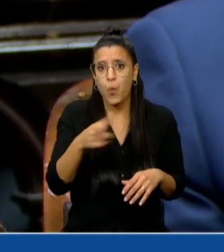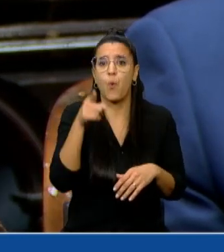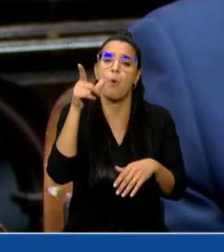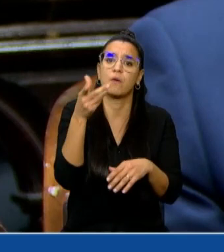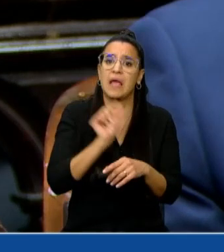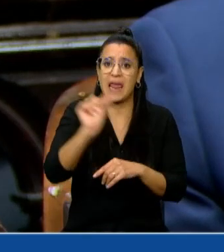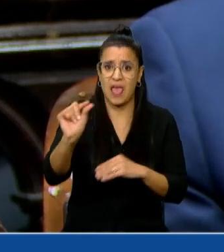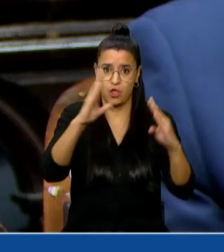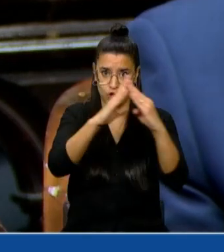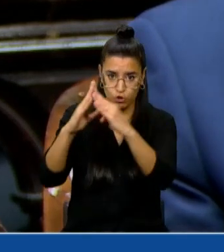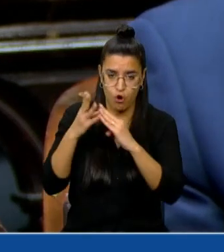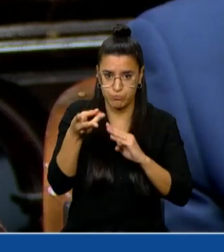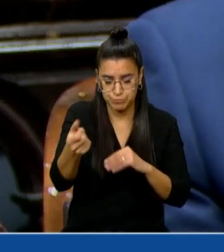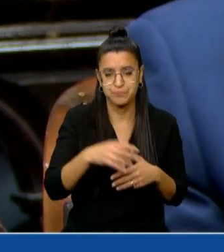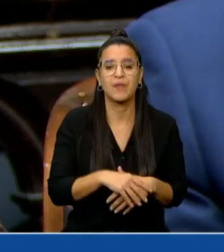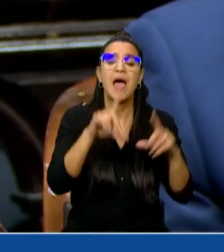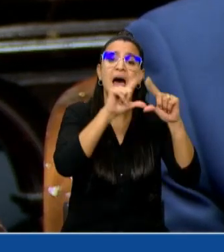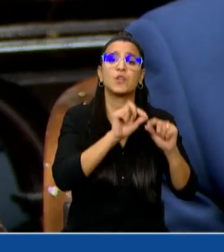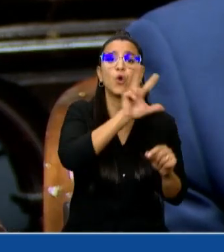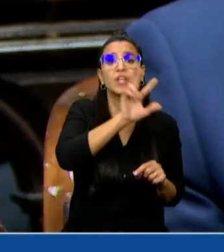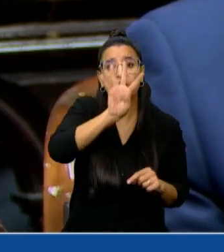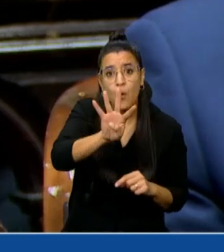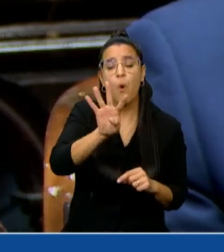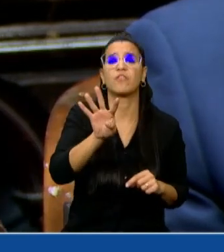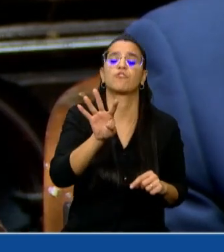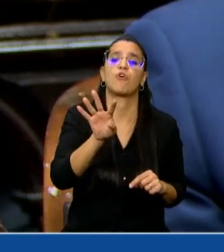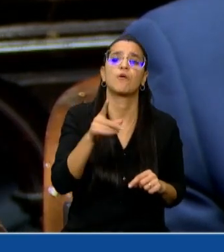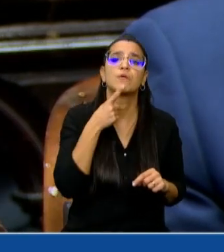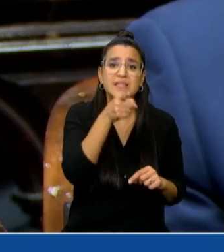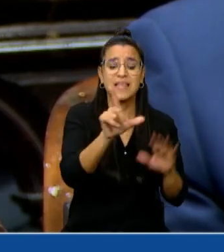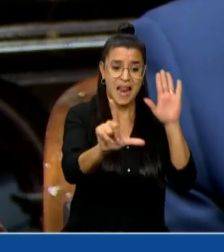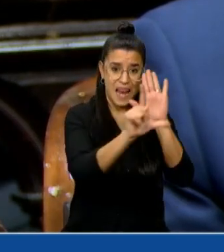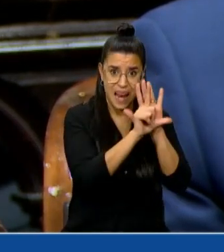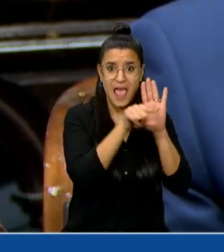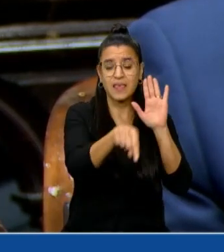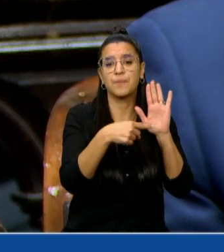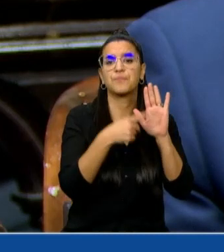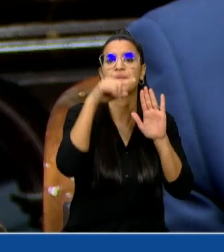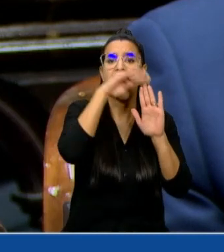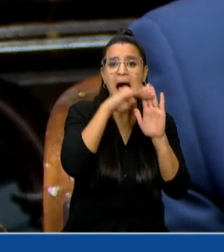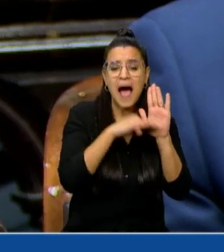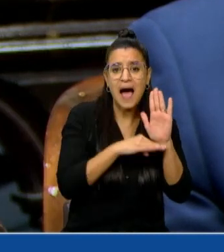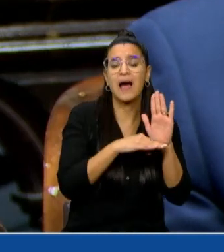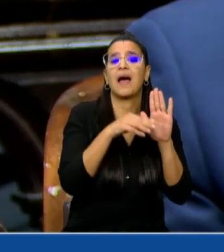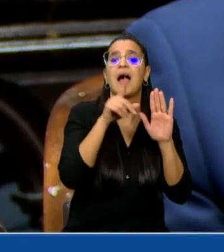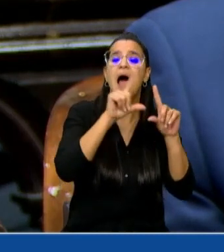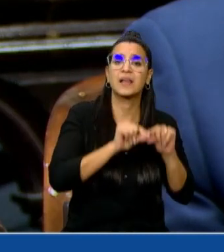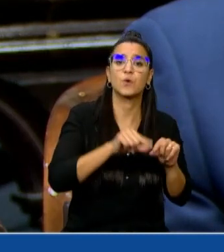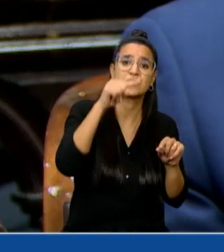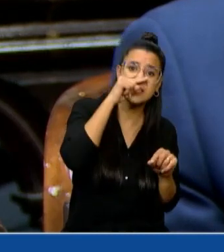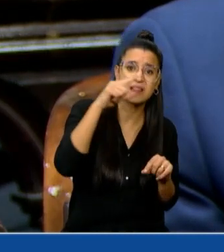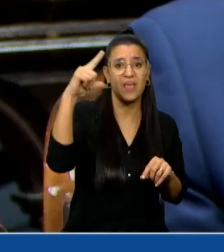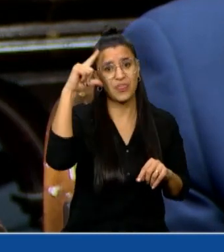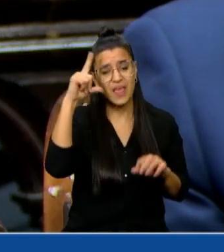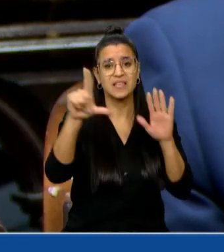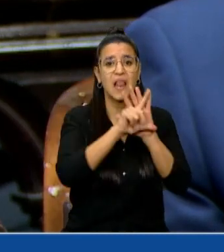ley. El artículo 34 exceptúa la presente ley de lo dispuestos en los artículos 7 y 10 de la